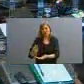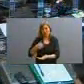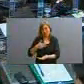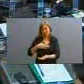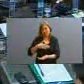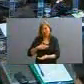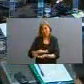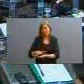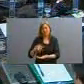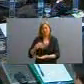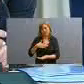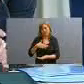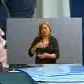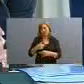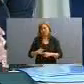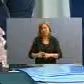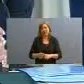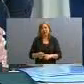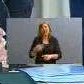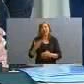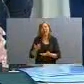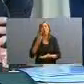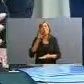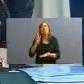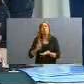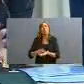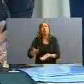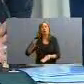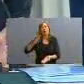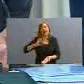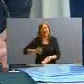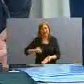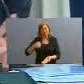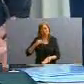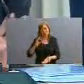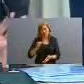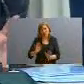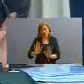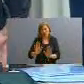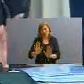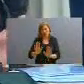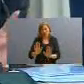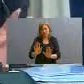bancada sobre el tema de impuesto a las ganancias, yo quiero decirles algo.